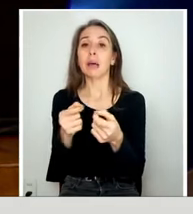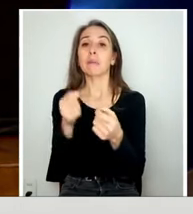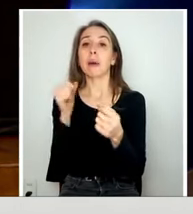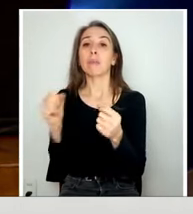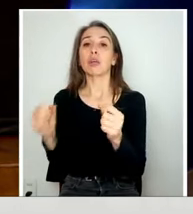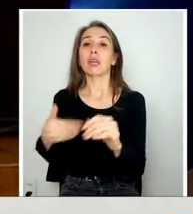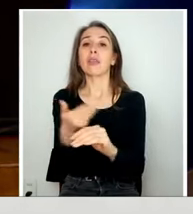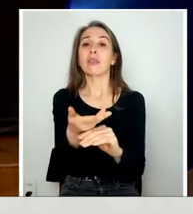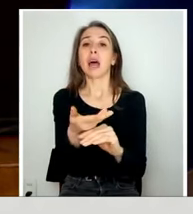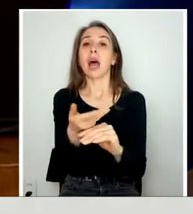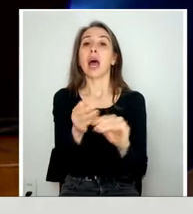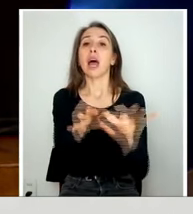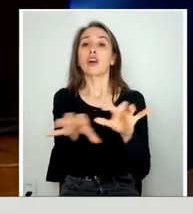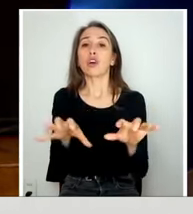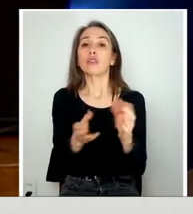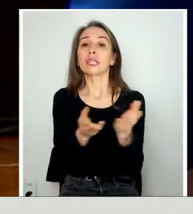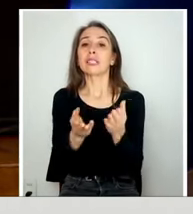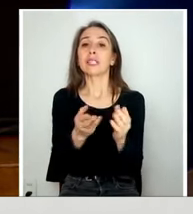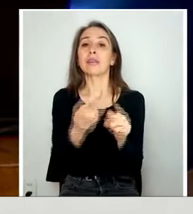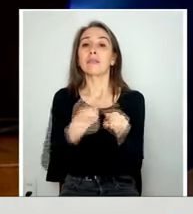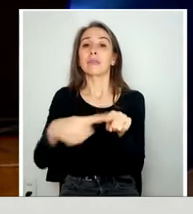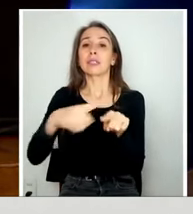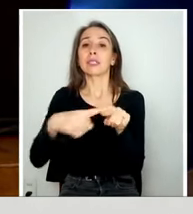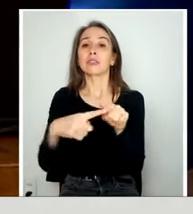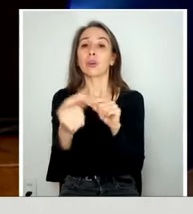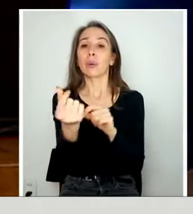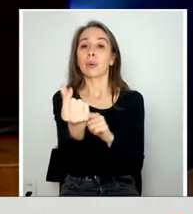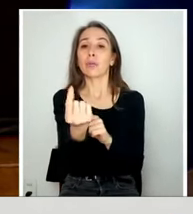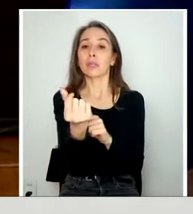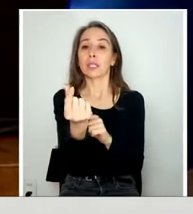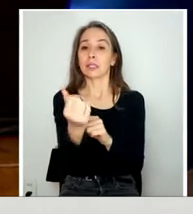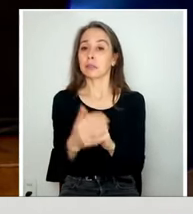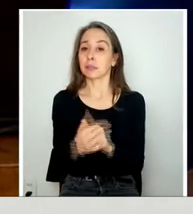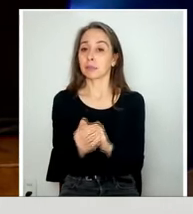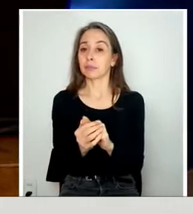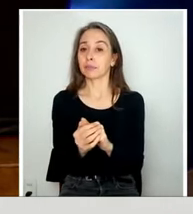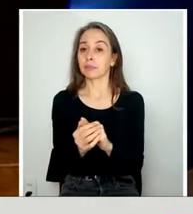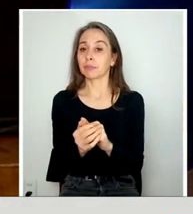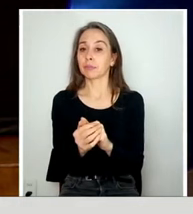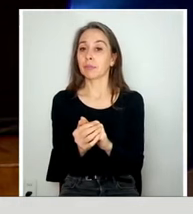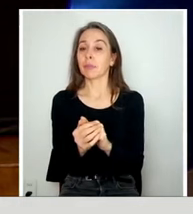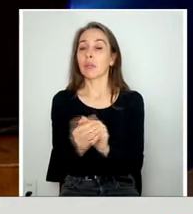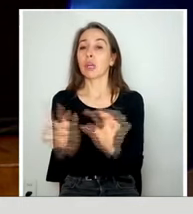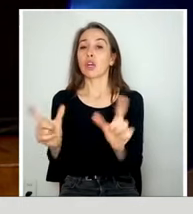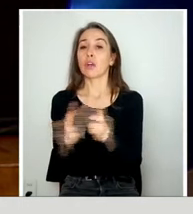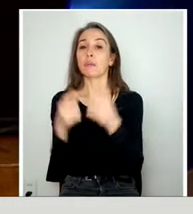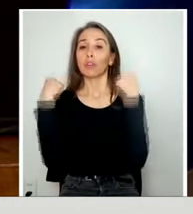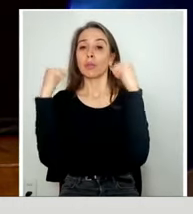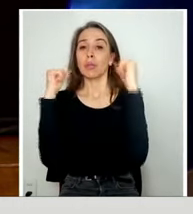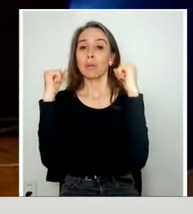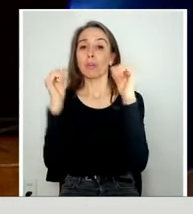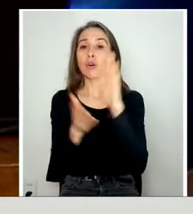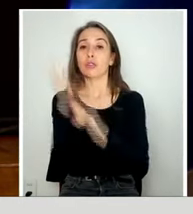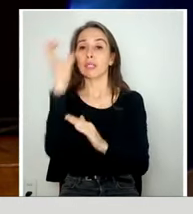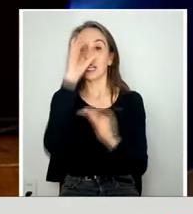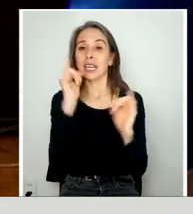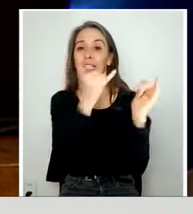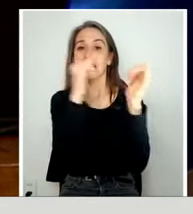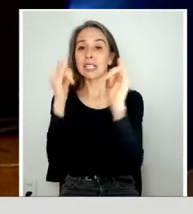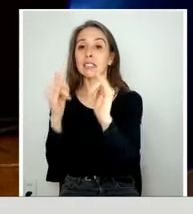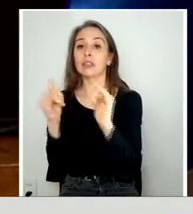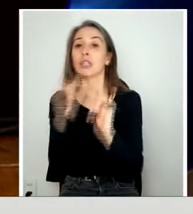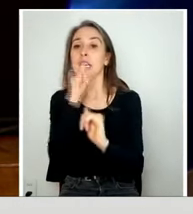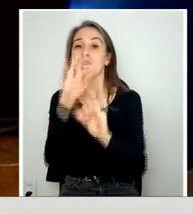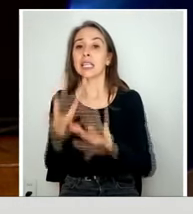y servicios financieros informe de la comisión de deportes y recreación recadieron el proyecto iniciado mensaje